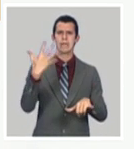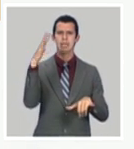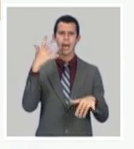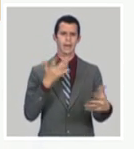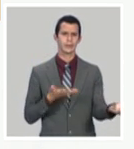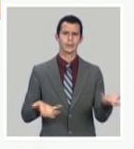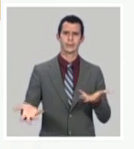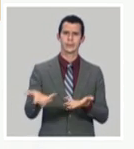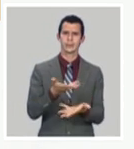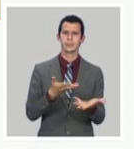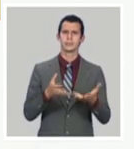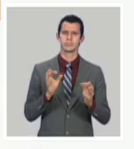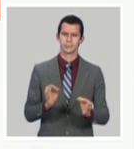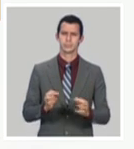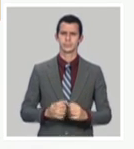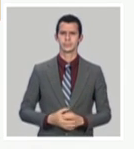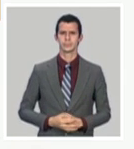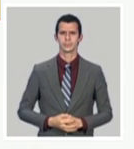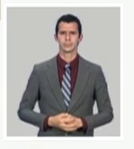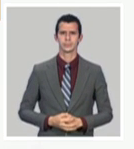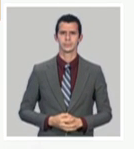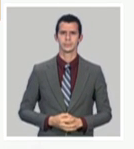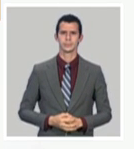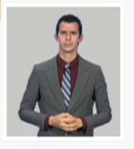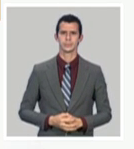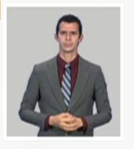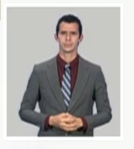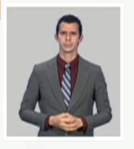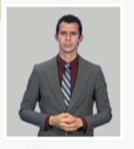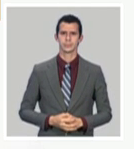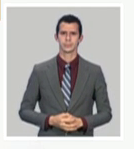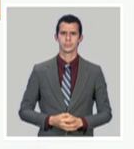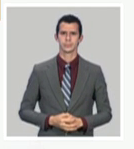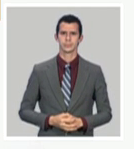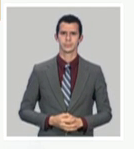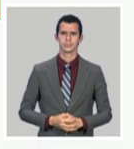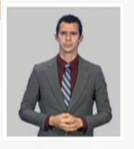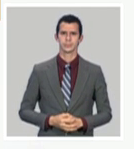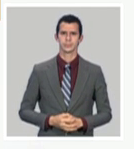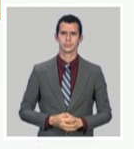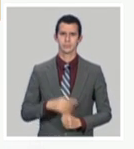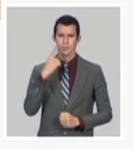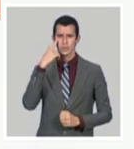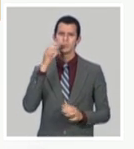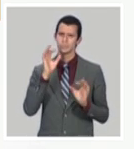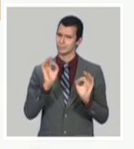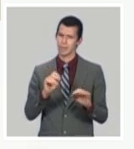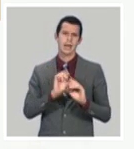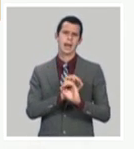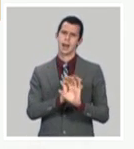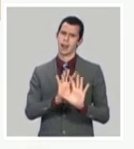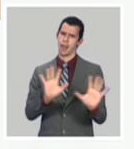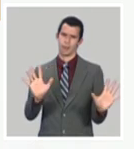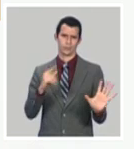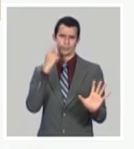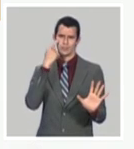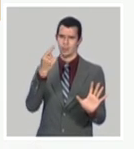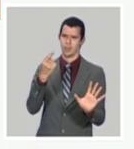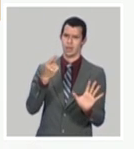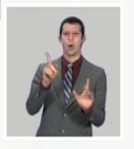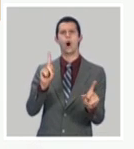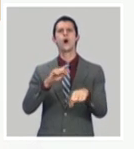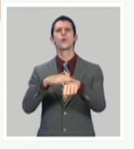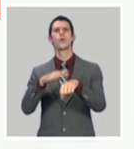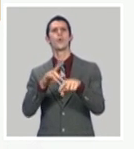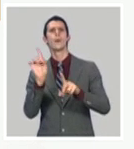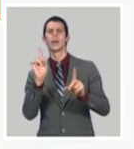entrada al país de viajeros, que generaron que comenzaran a crecer. Se nota muy bien en la gráfica cómo se ha venido moviendo. El tercer periodo fue el